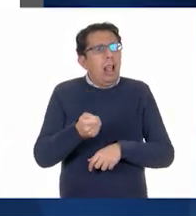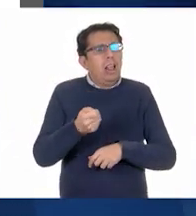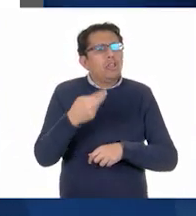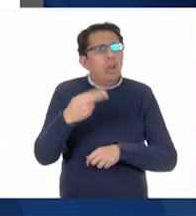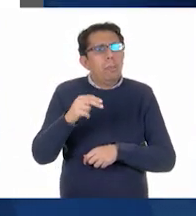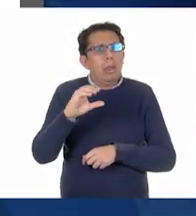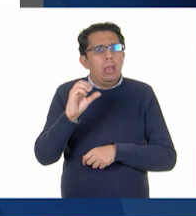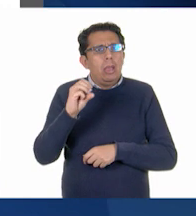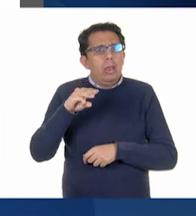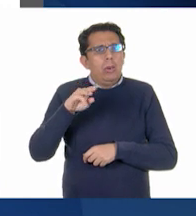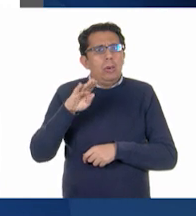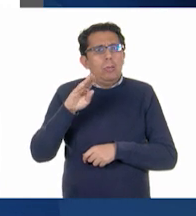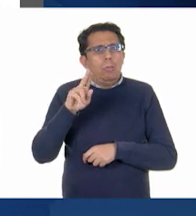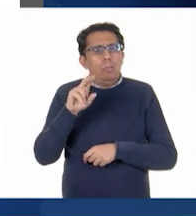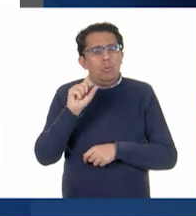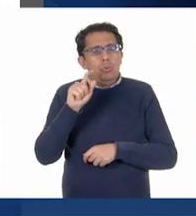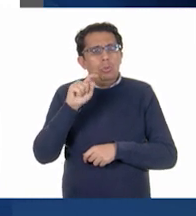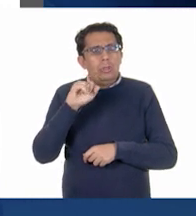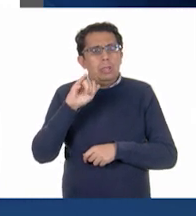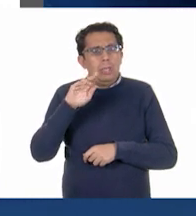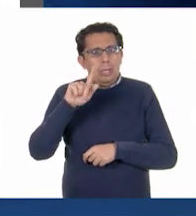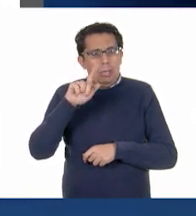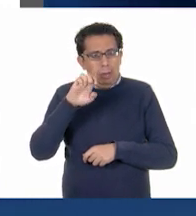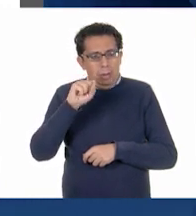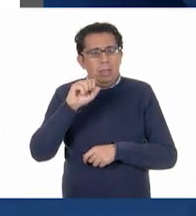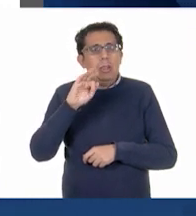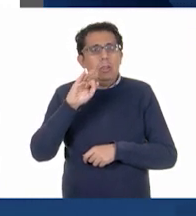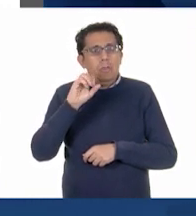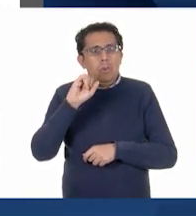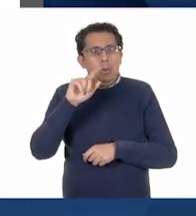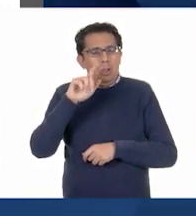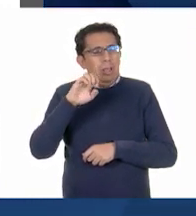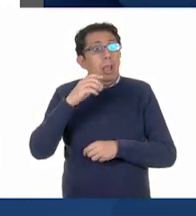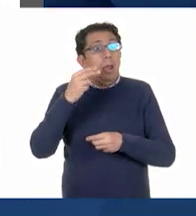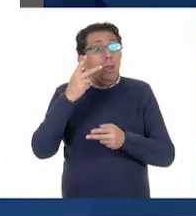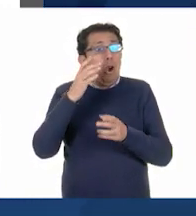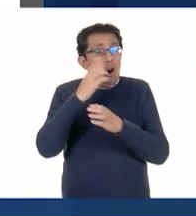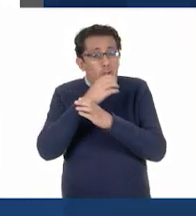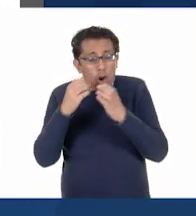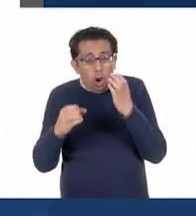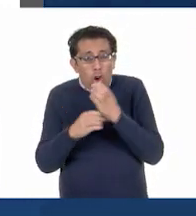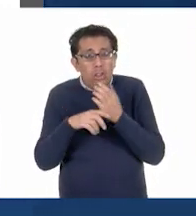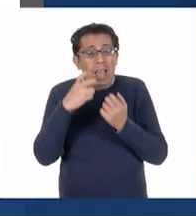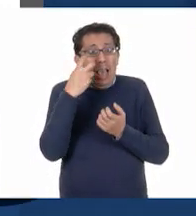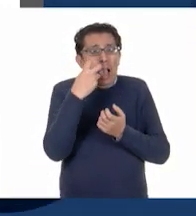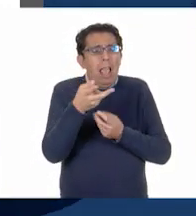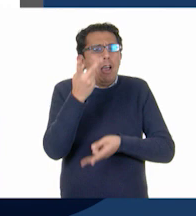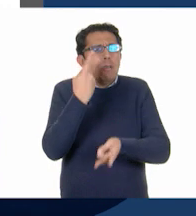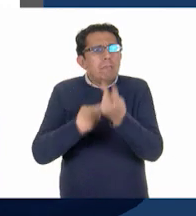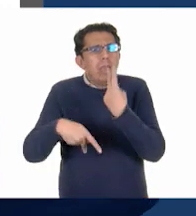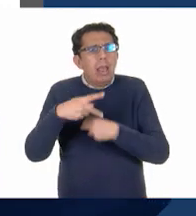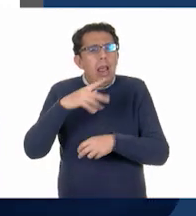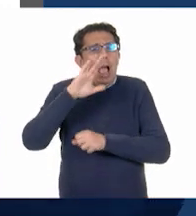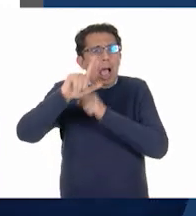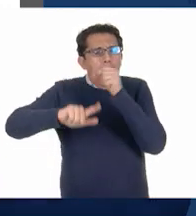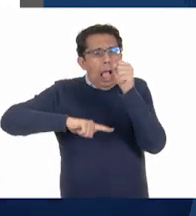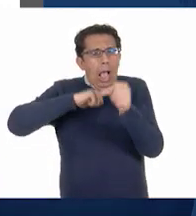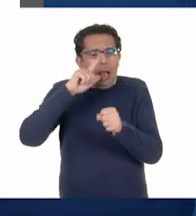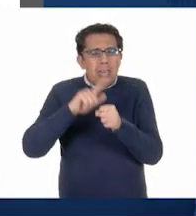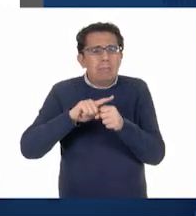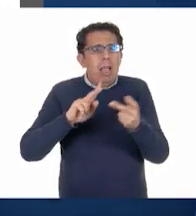combustibles fósiles a los compuestos que son productos de la transformación de restos de plantas y animales que vivieron